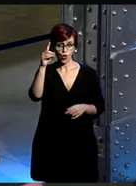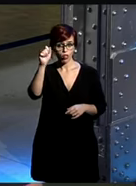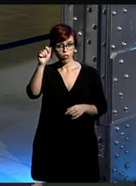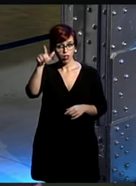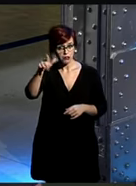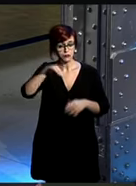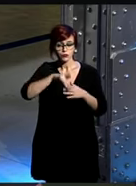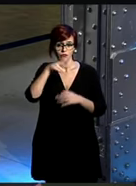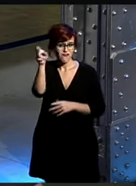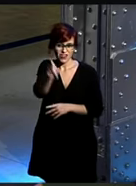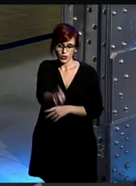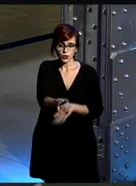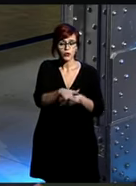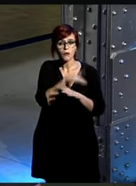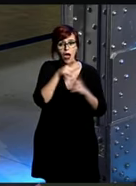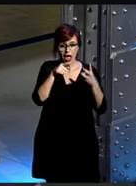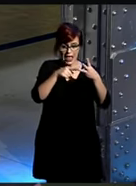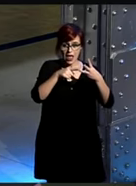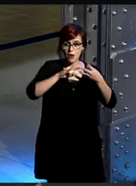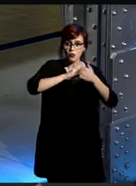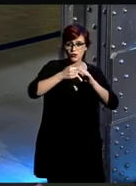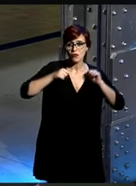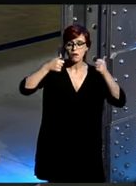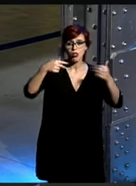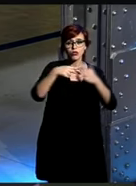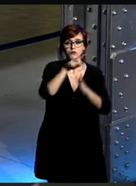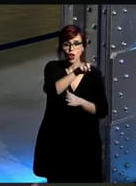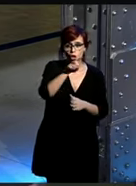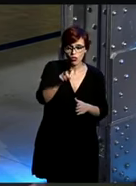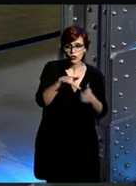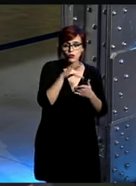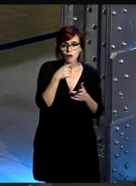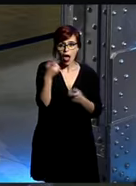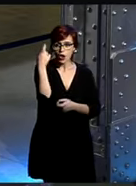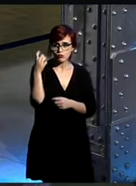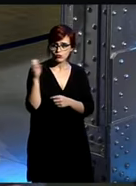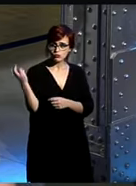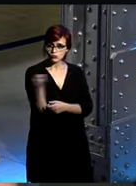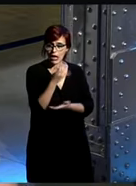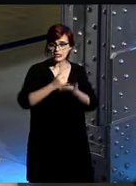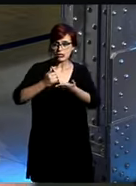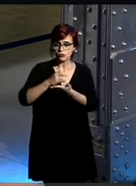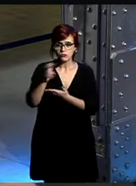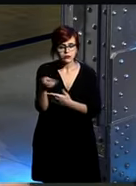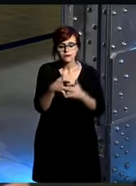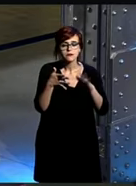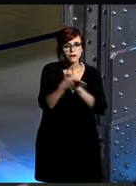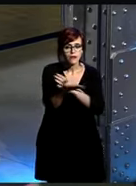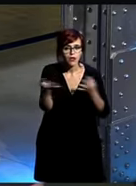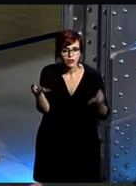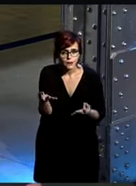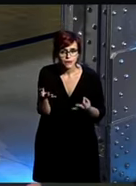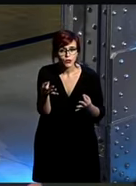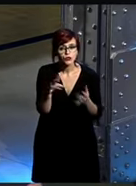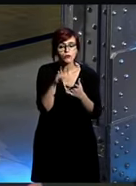año 2011, se llevó a cabo con los 60 alumnos de mis asignaturas y consistió básicamente en poner patas arriba todo